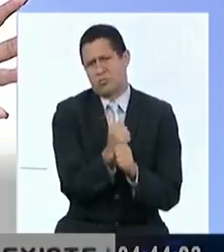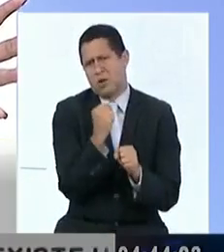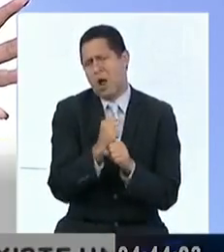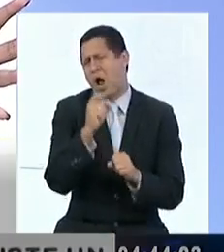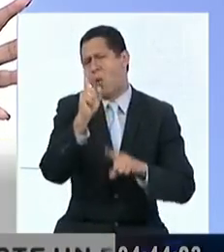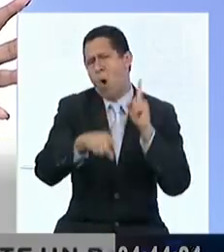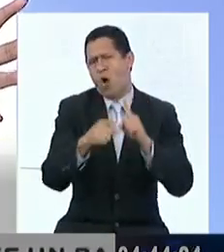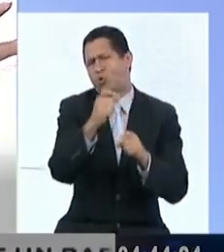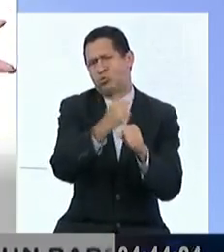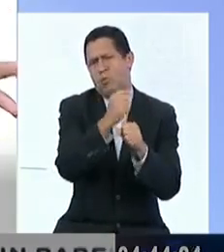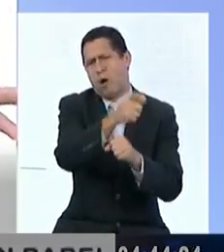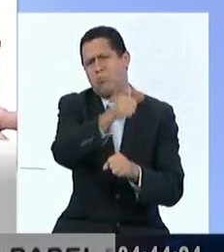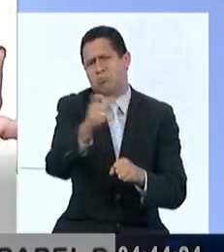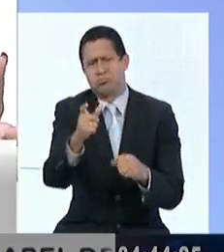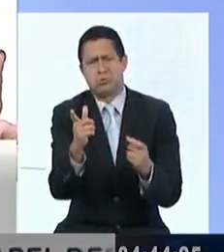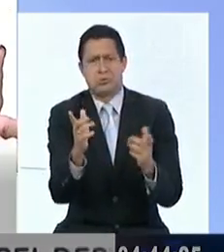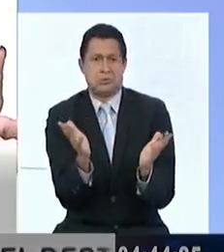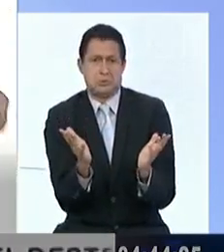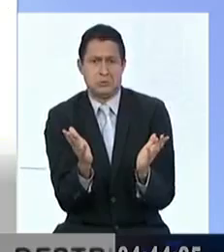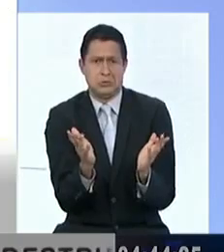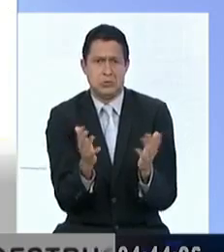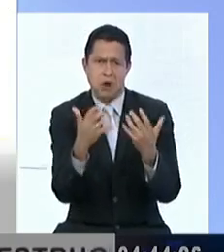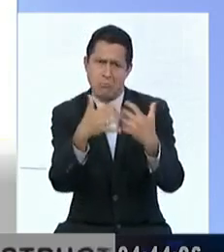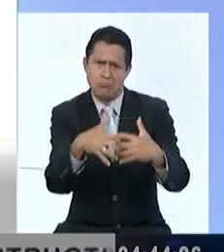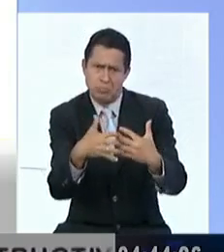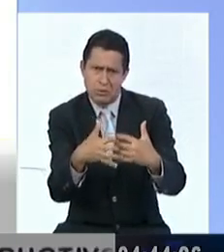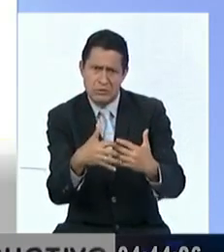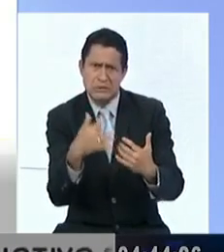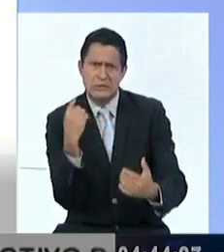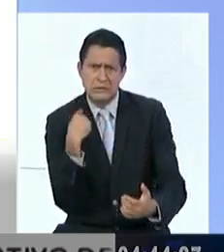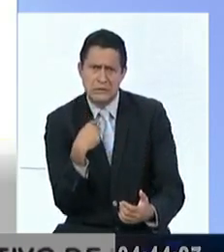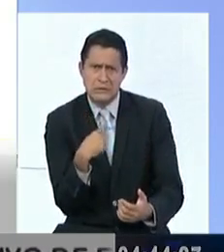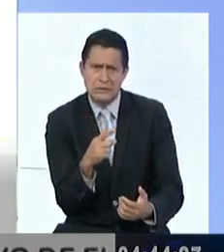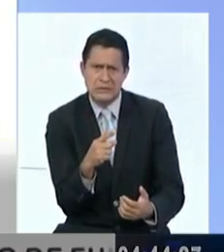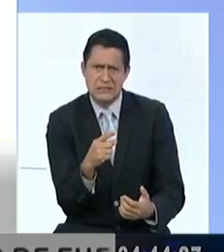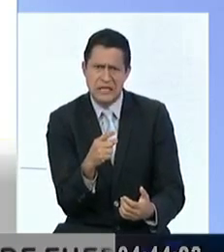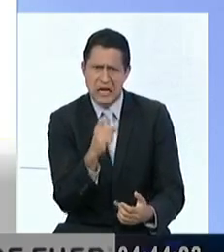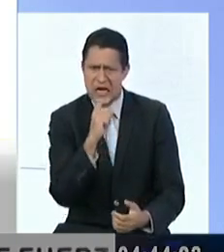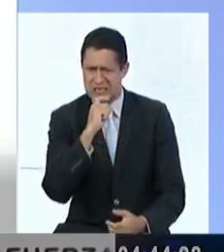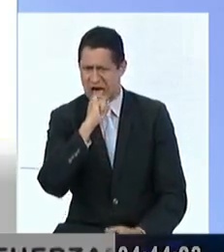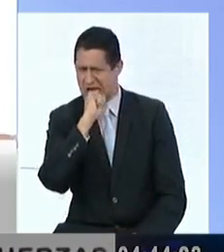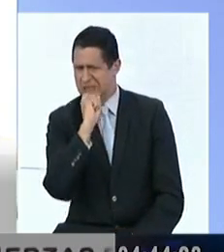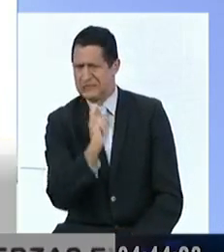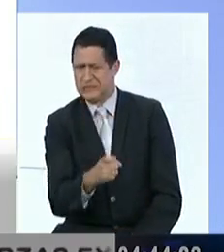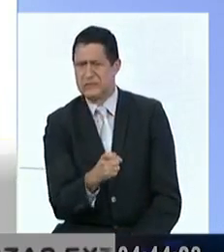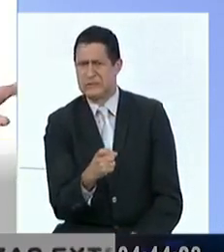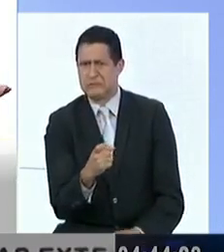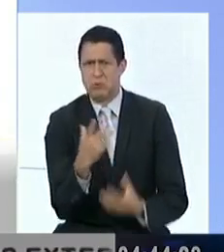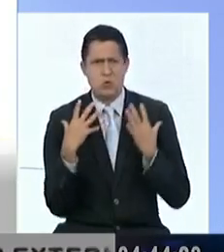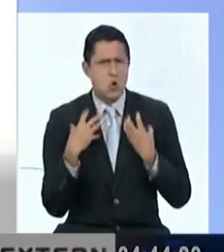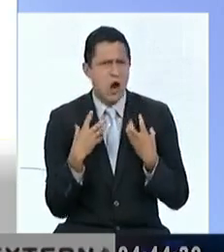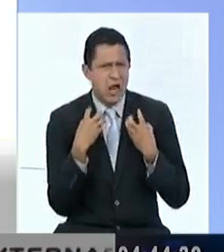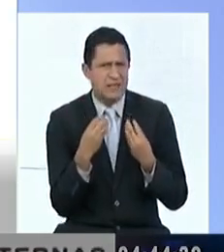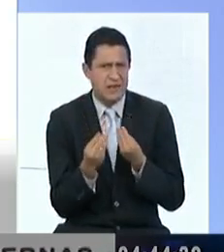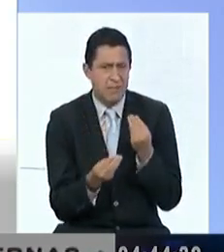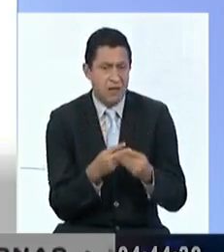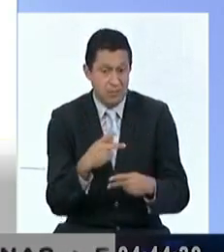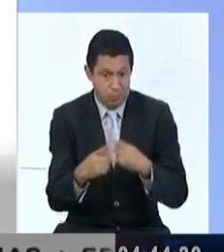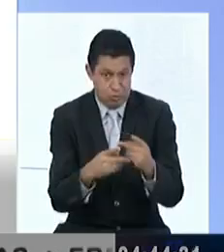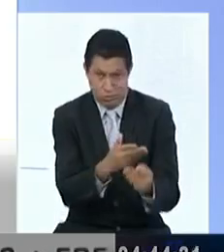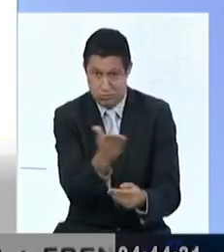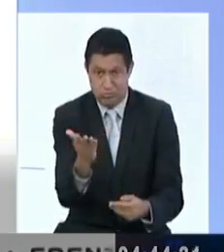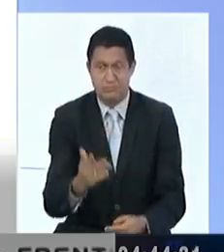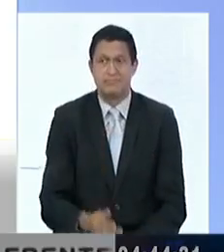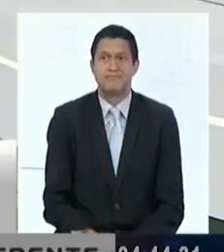de los trabajadores de esta organización de esta empresa tiene una actitud negativa está encargado de mucho estrés qué pasa con la productividad de esta